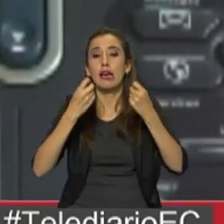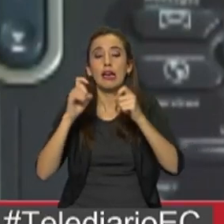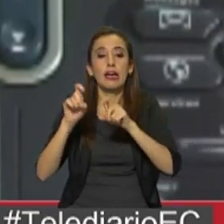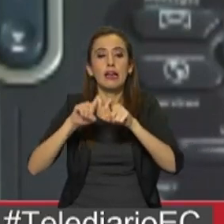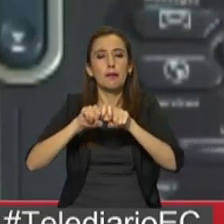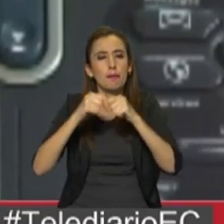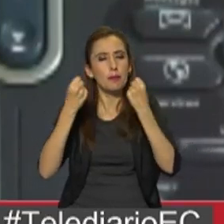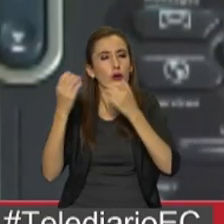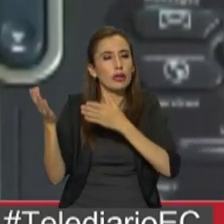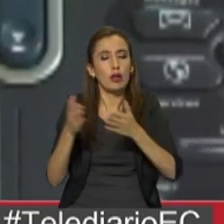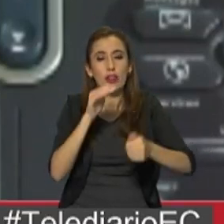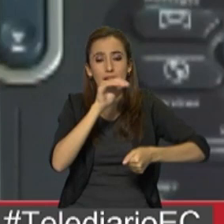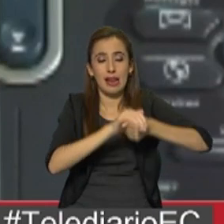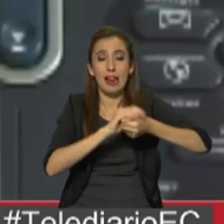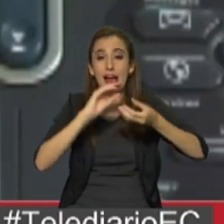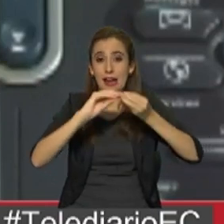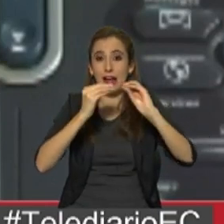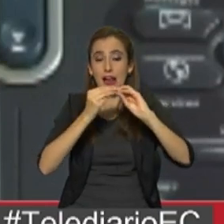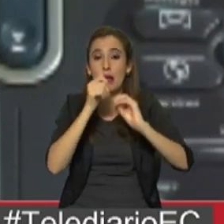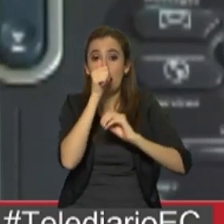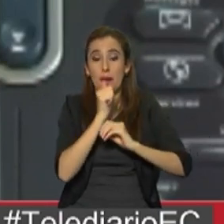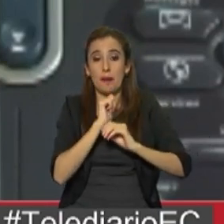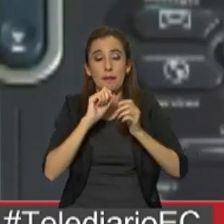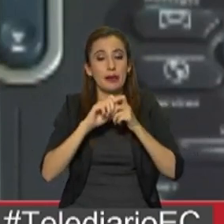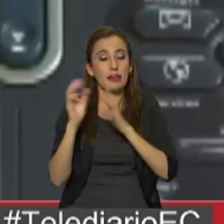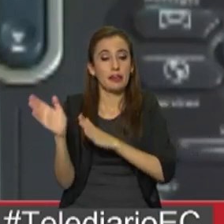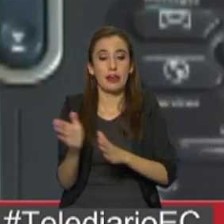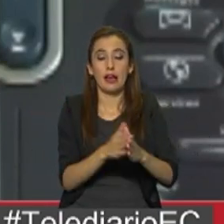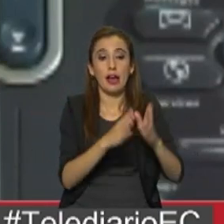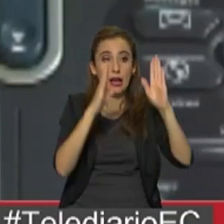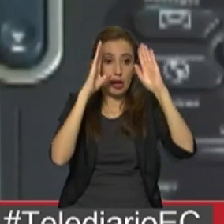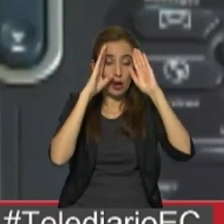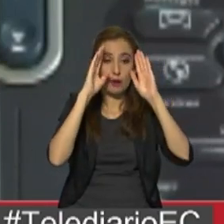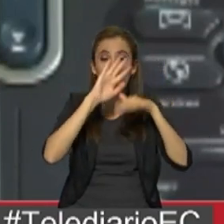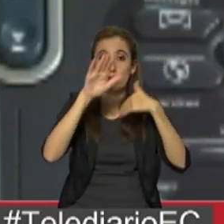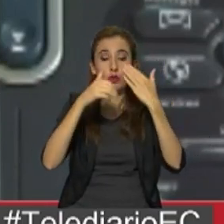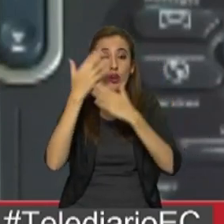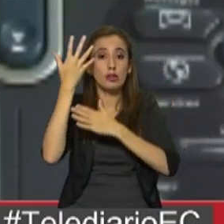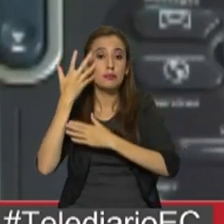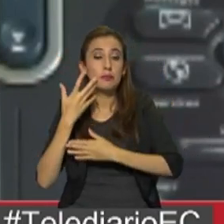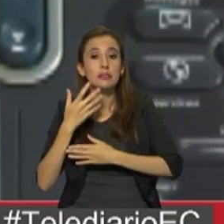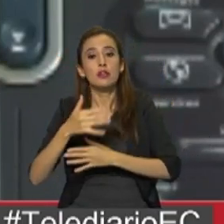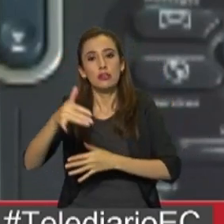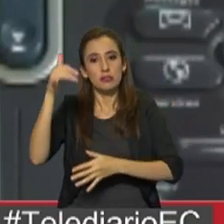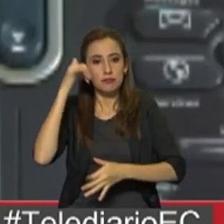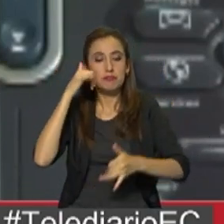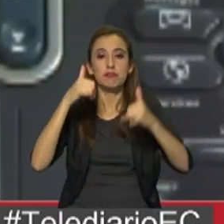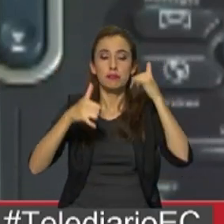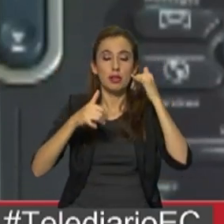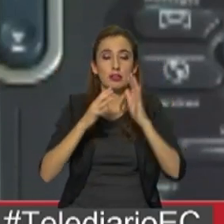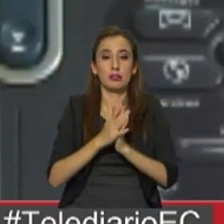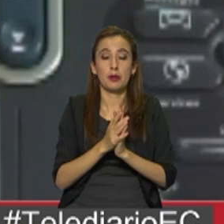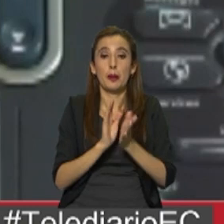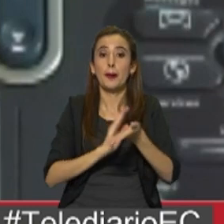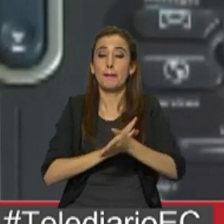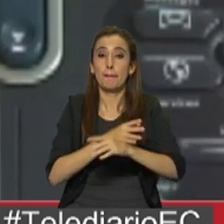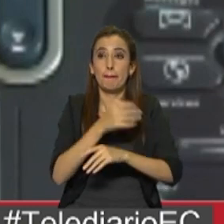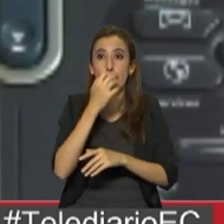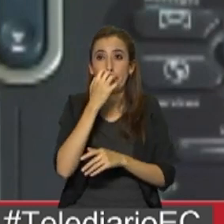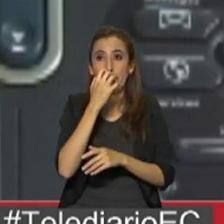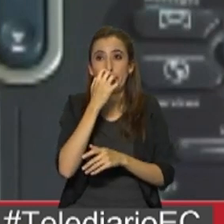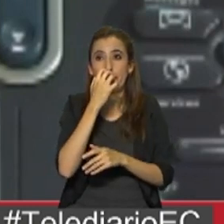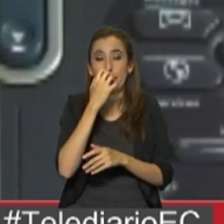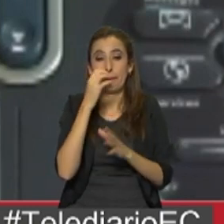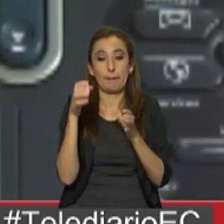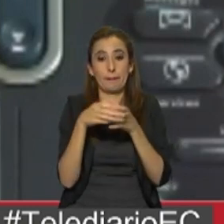de 1500 personas diarias a través de este medio o este mecanismo luego de eso no nos hemos enfocado también